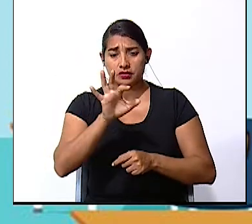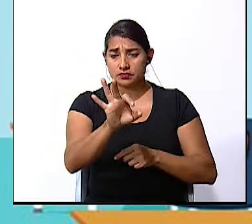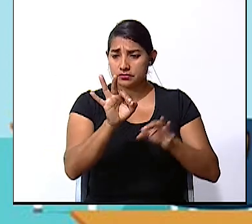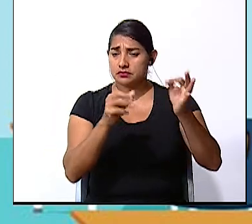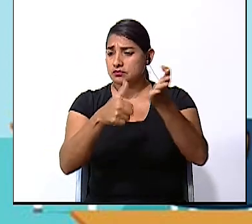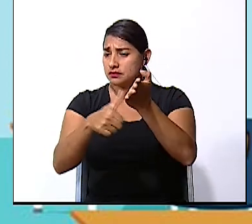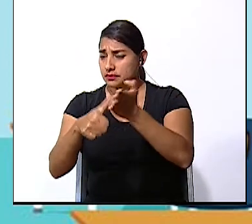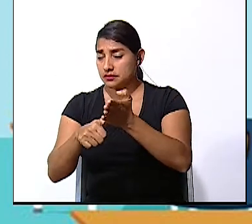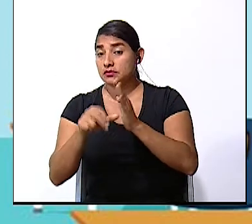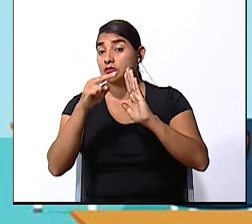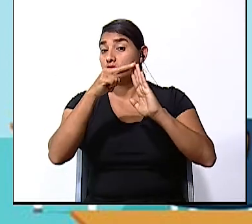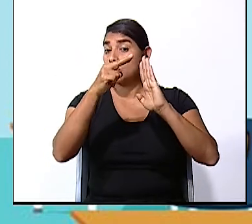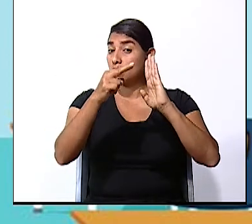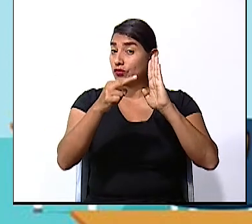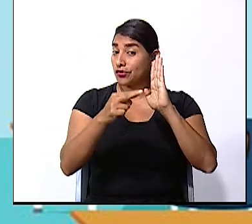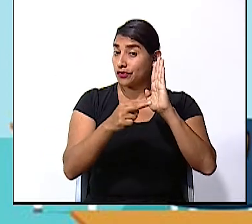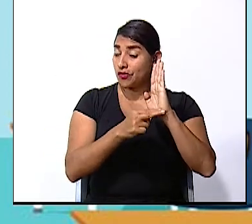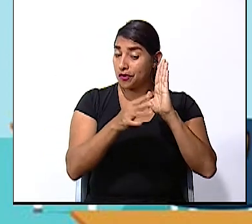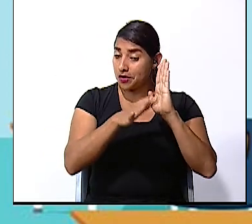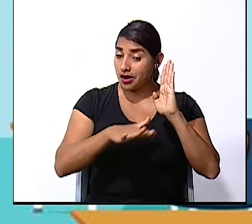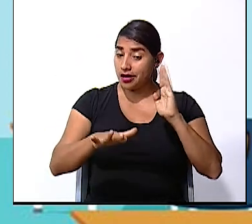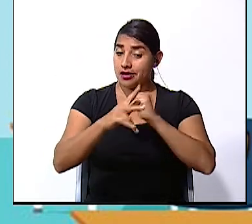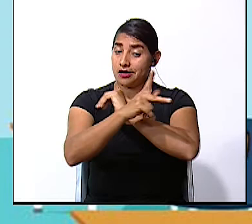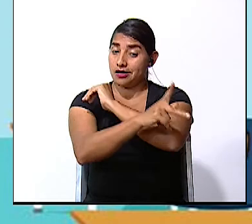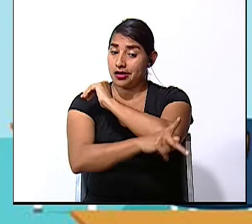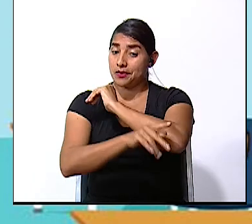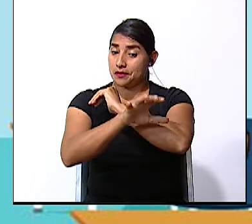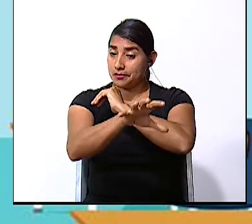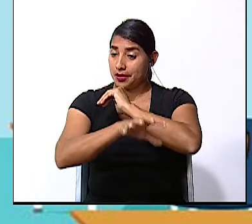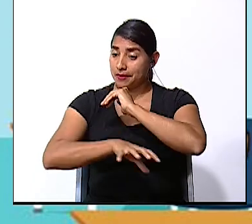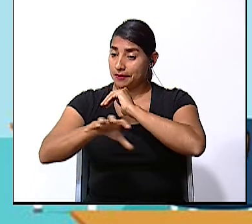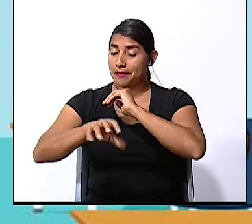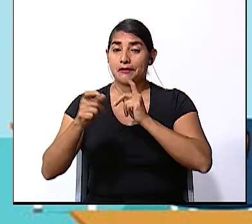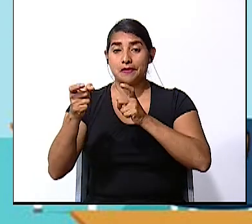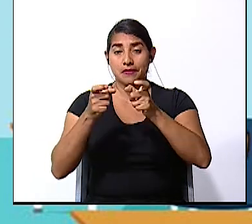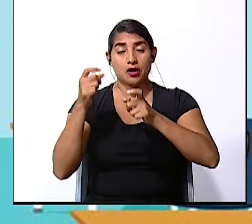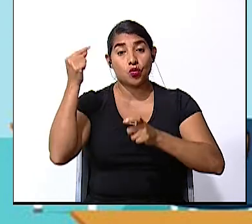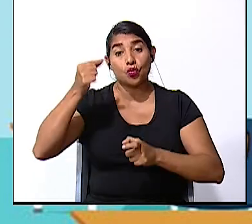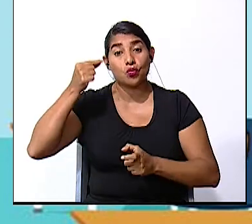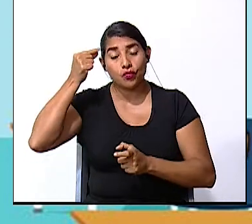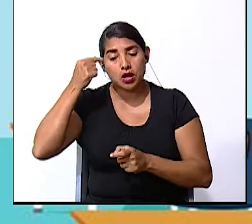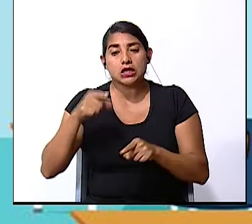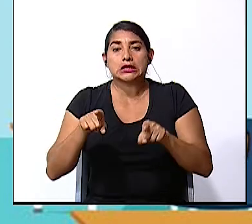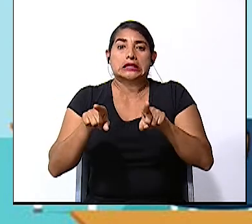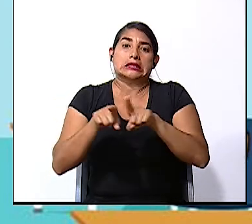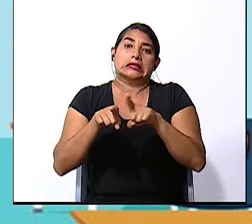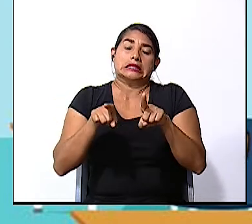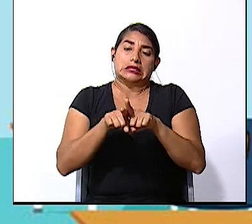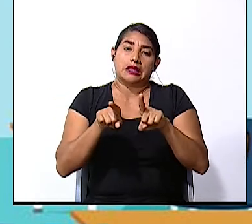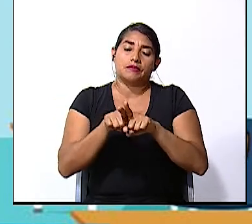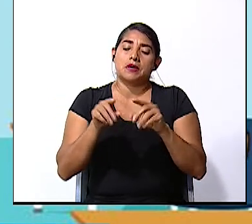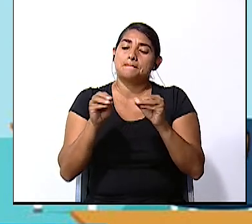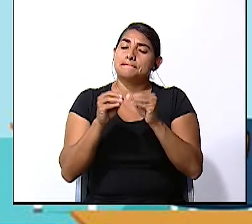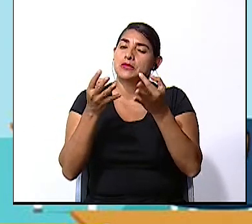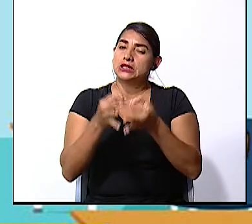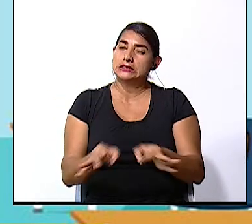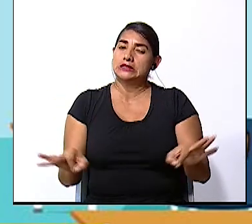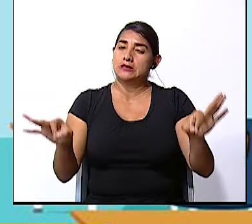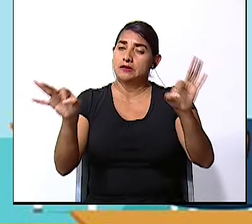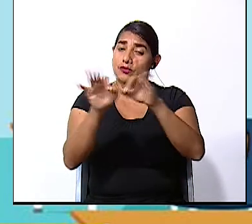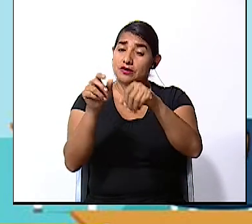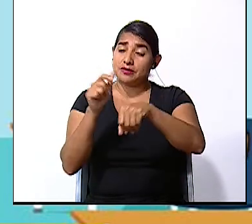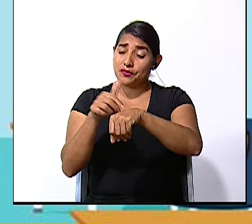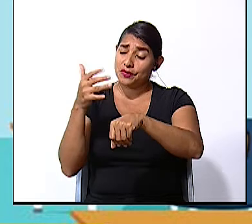las normas que iban a regir a estos gobernantes y por supuesto, muy importante en aquella